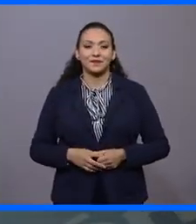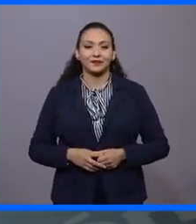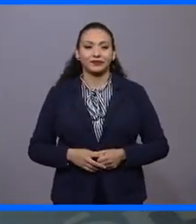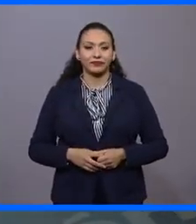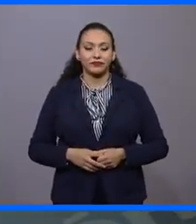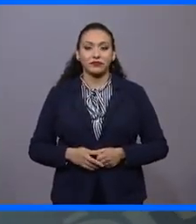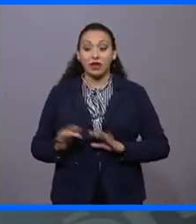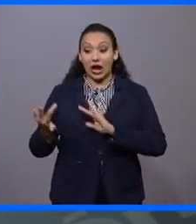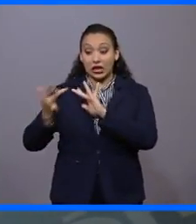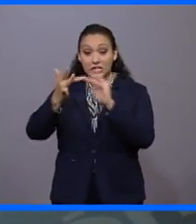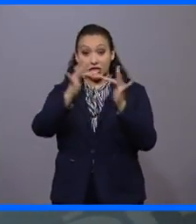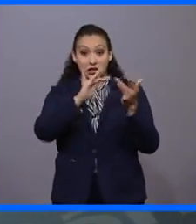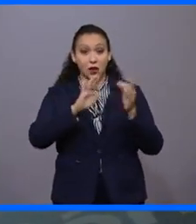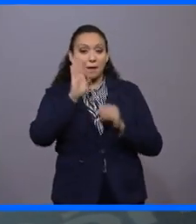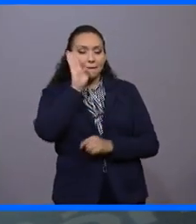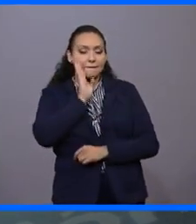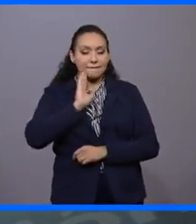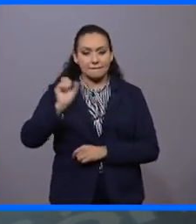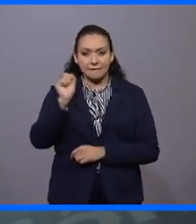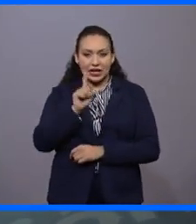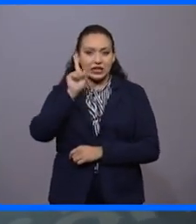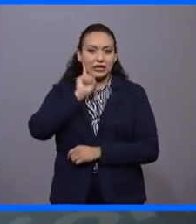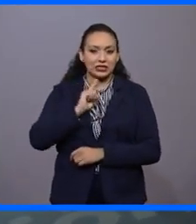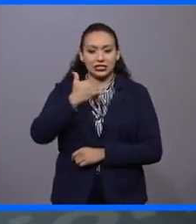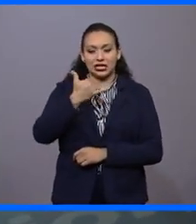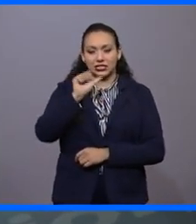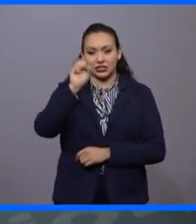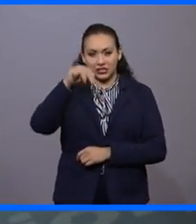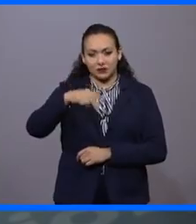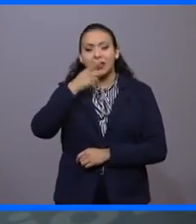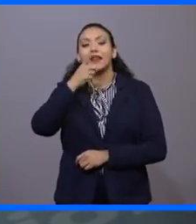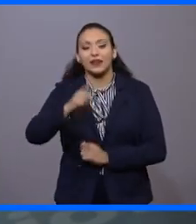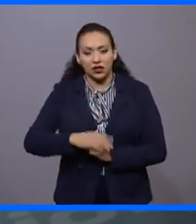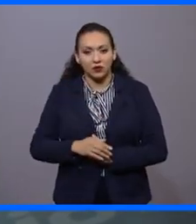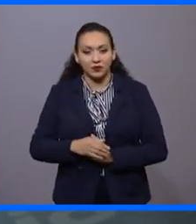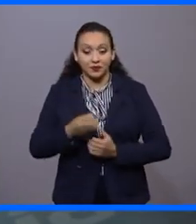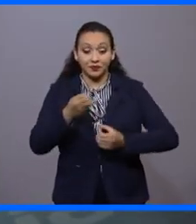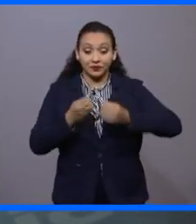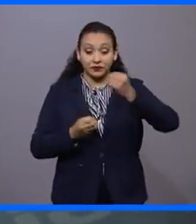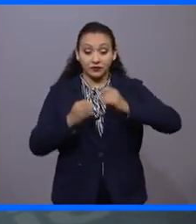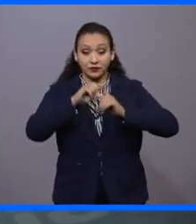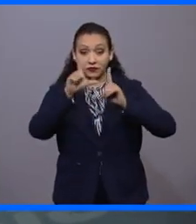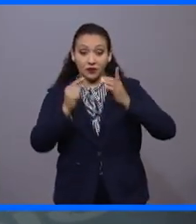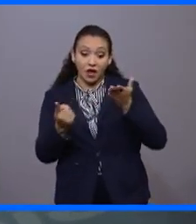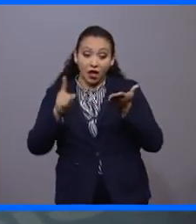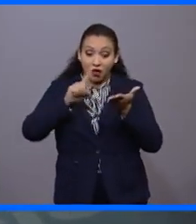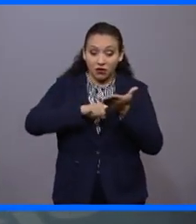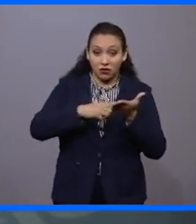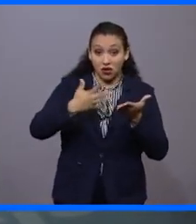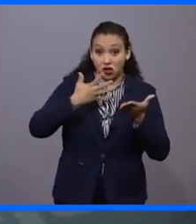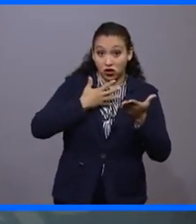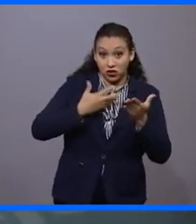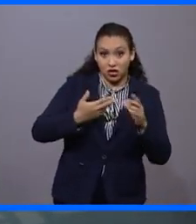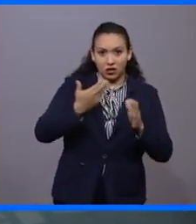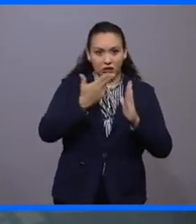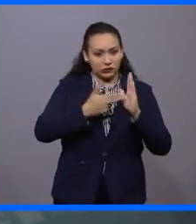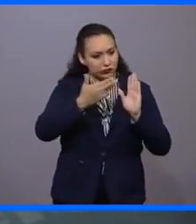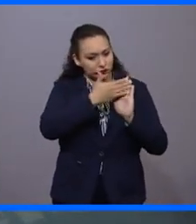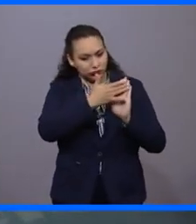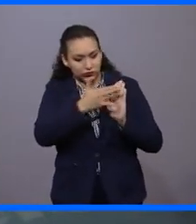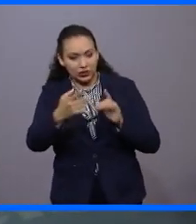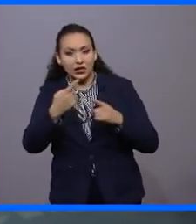En sus redes sociales, la ministra Yasmín Esquivel Moza explicó que la Suprema Corte cuenta con mecanismos que permiten a sus